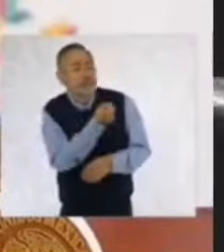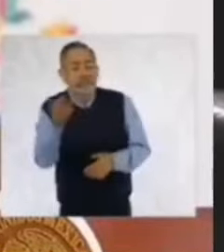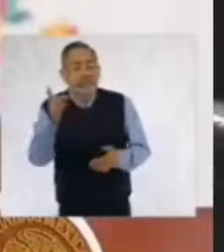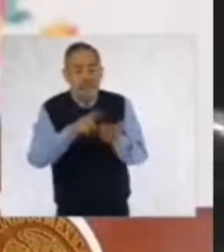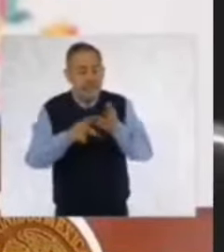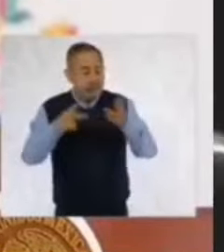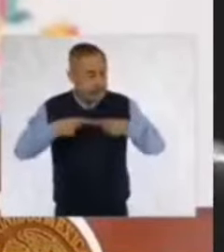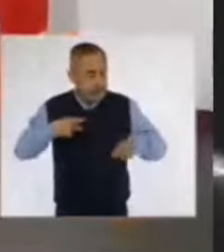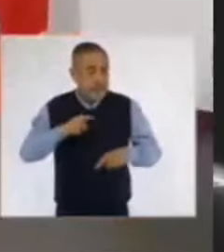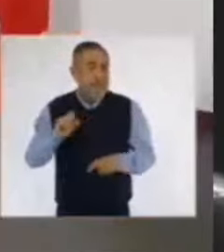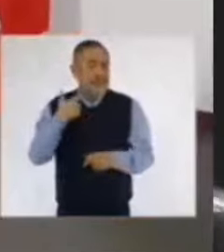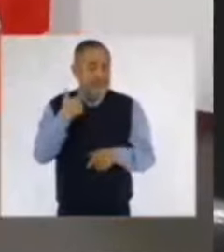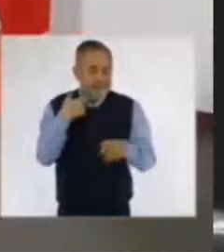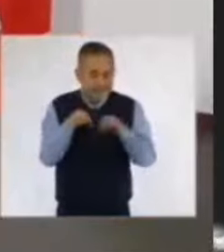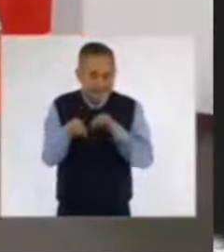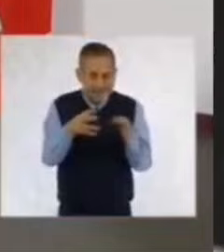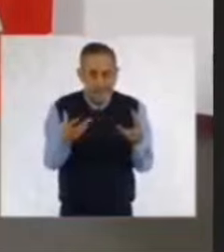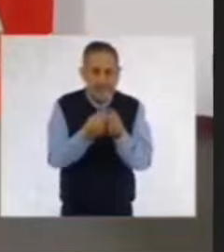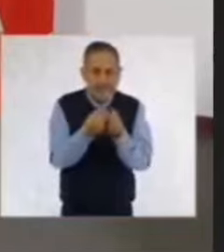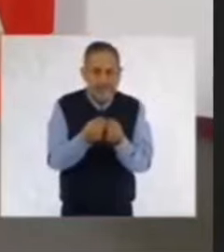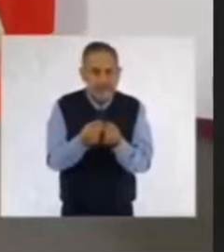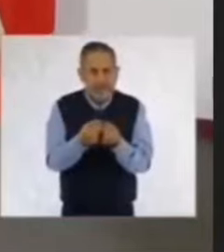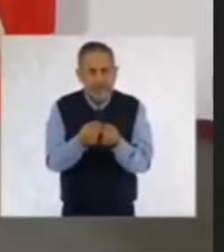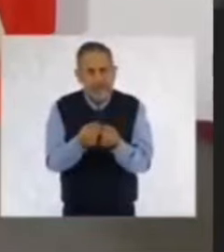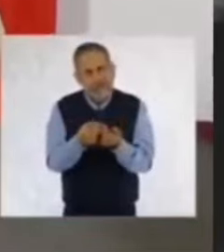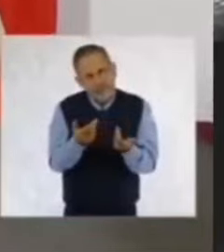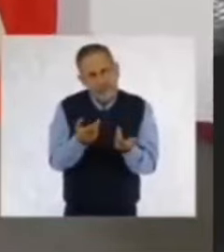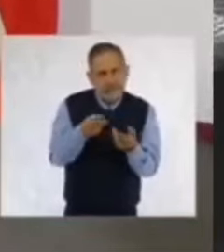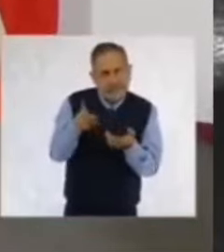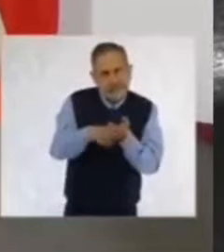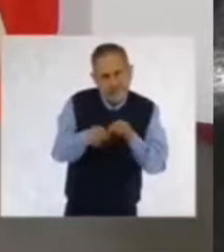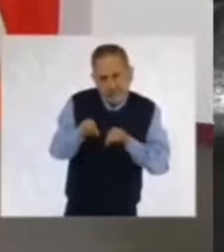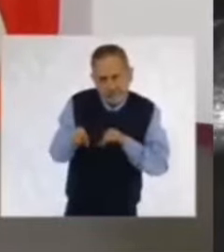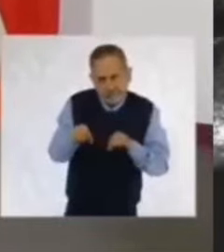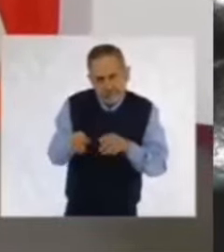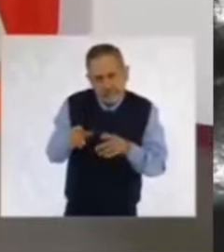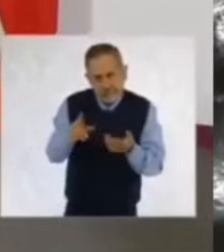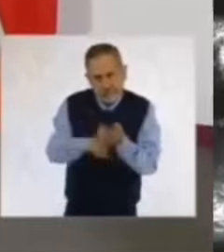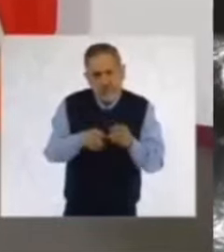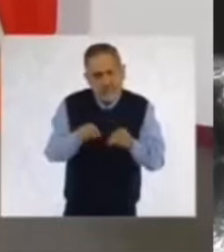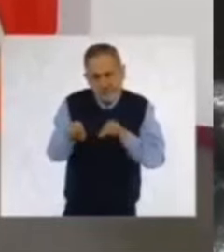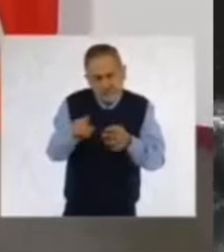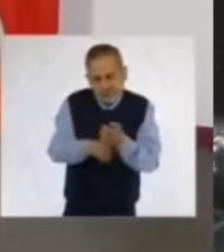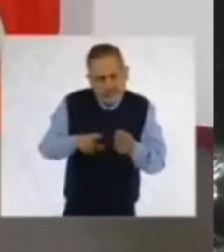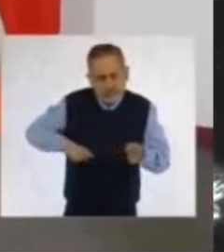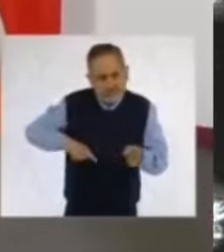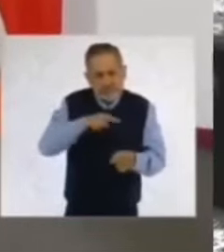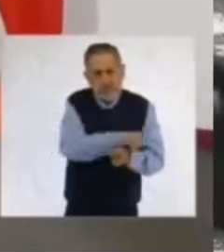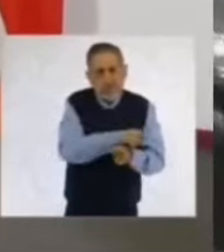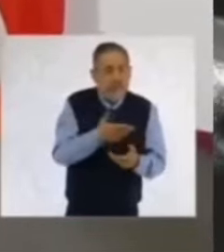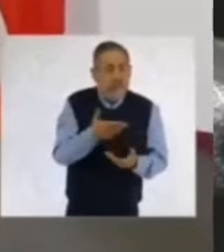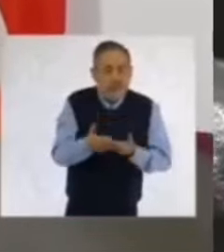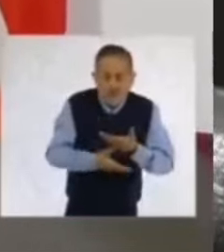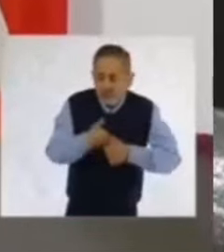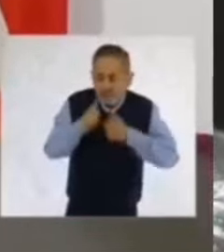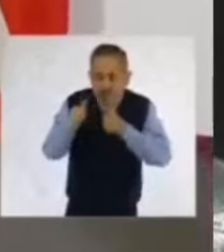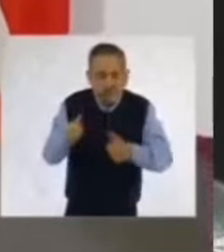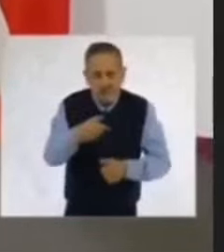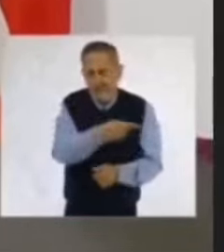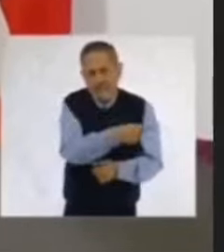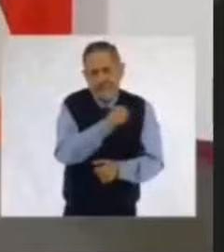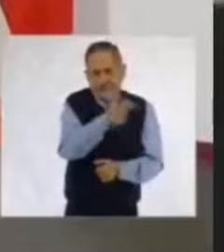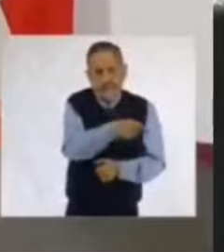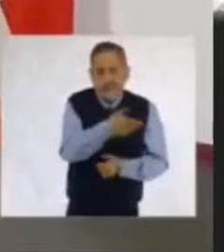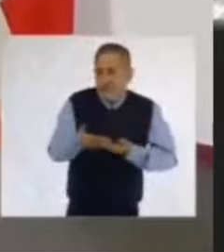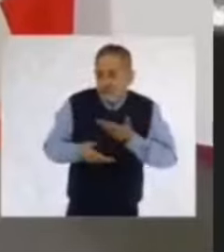ahorita de esto que es el poder eh judicial y la cidh que en verdad eh